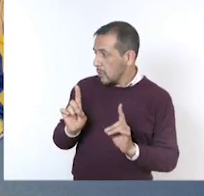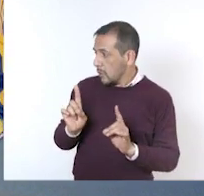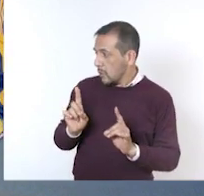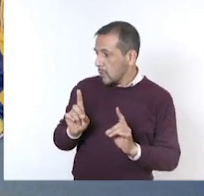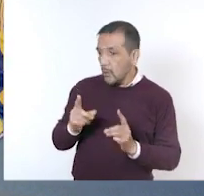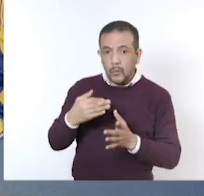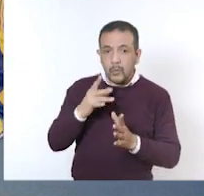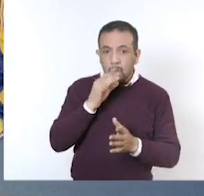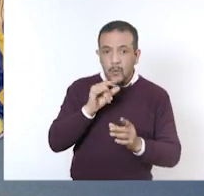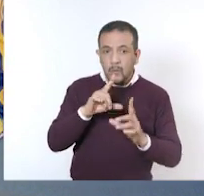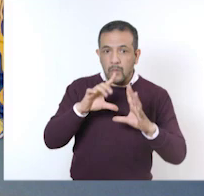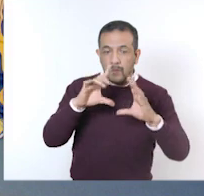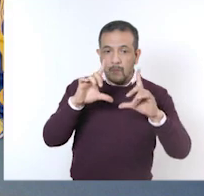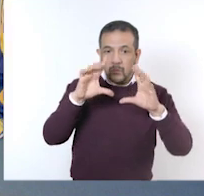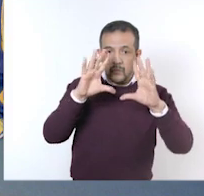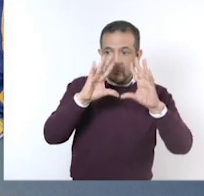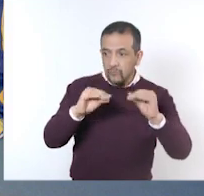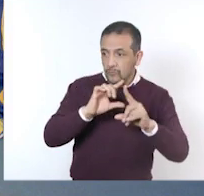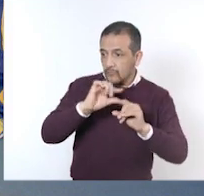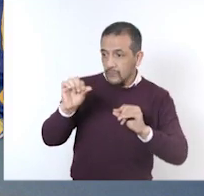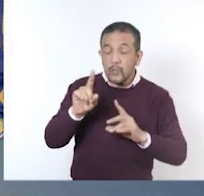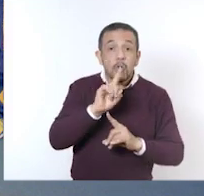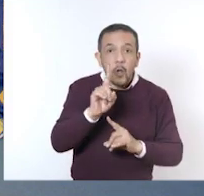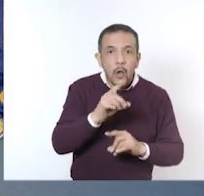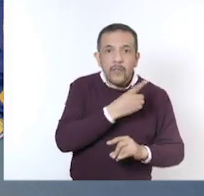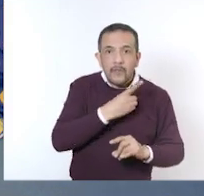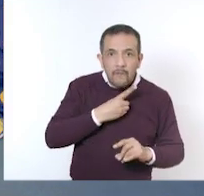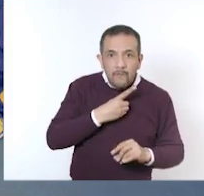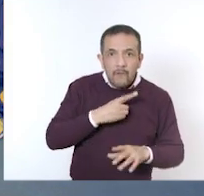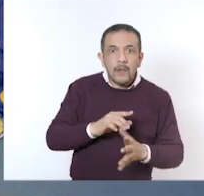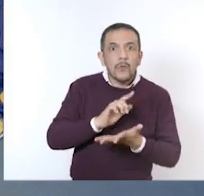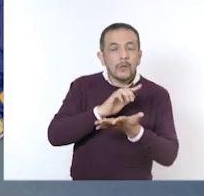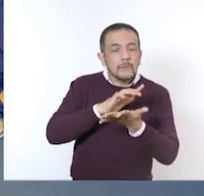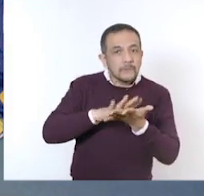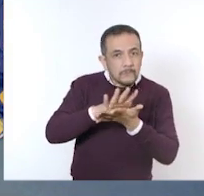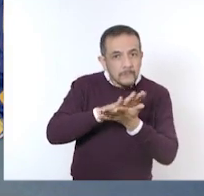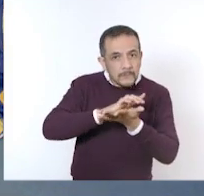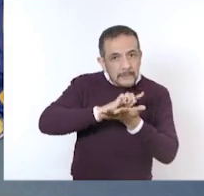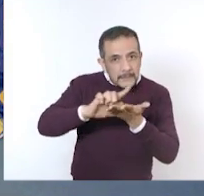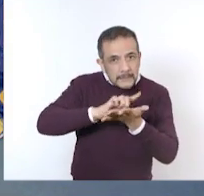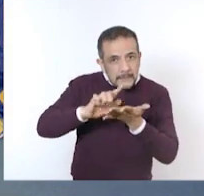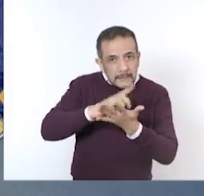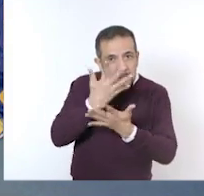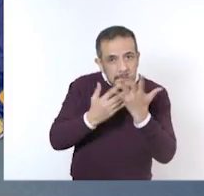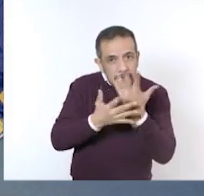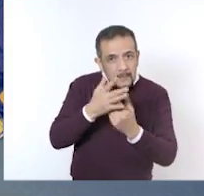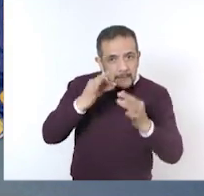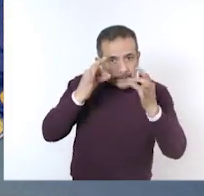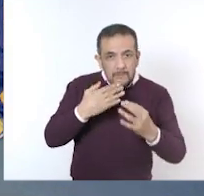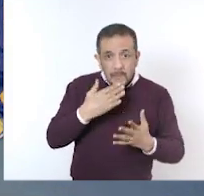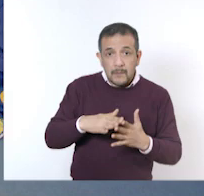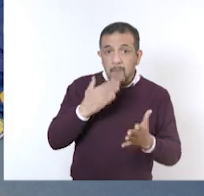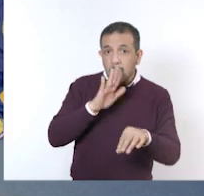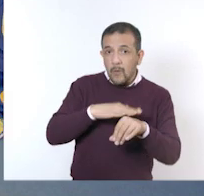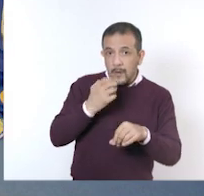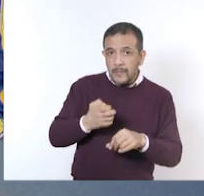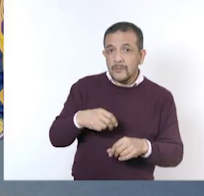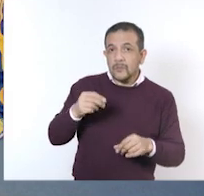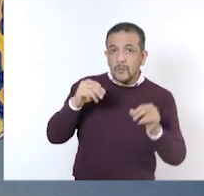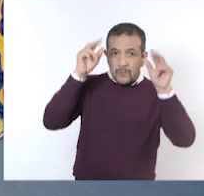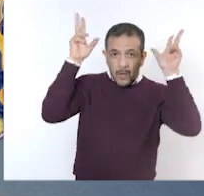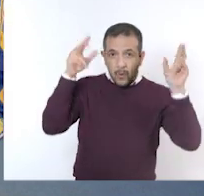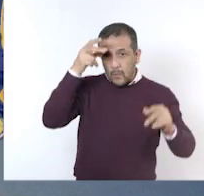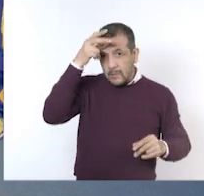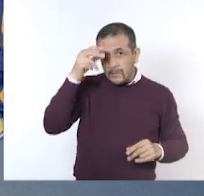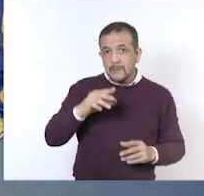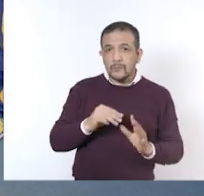podemos ir. Se nos olvida algo muy importante. Claro. Lavarnos muy bien las manos. Y para ello, nuestro amigo Ajolisto nos tiene